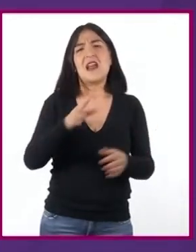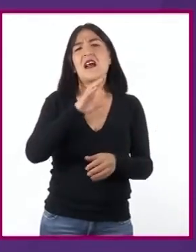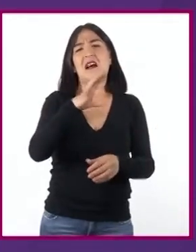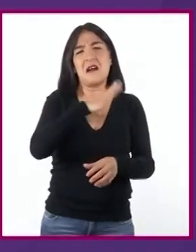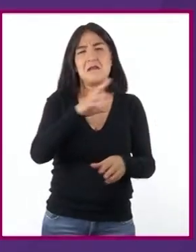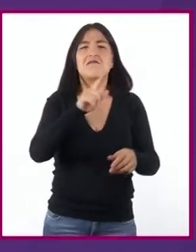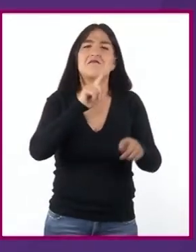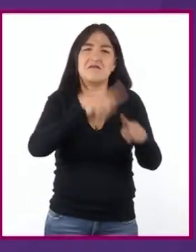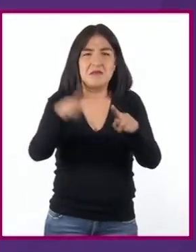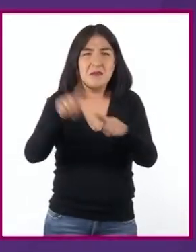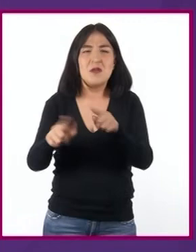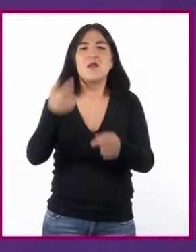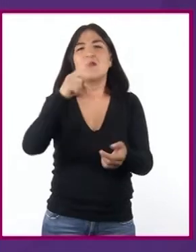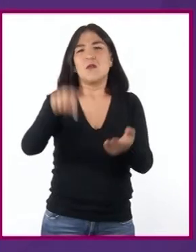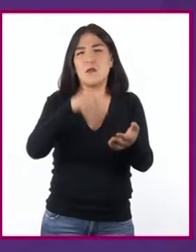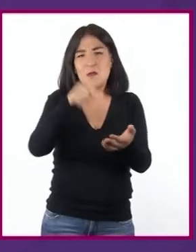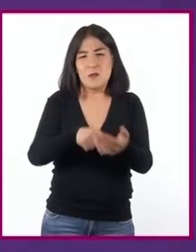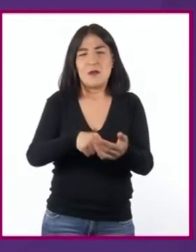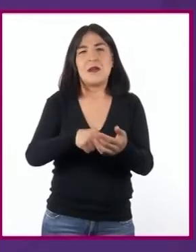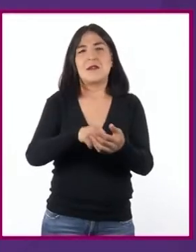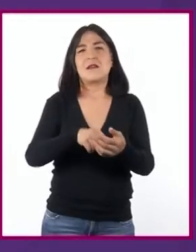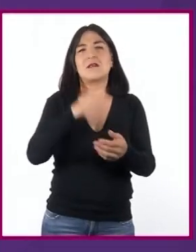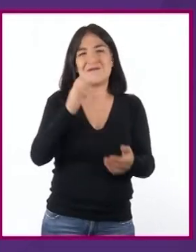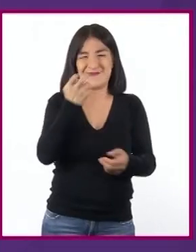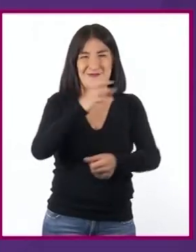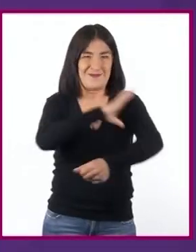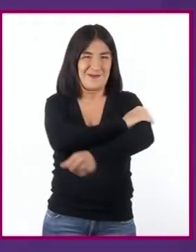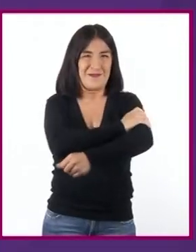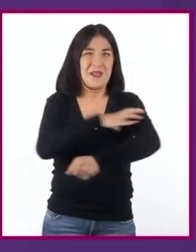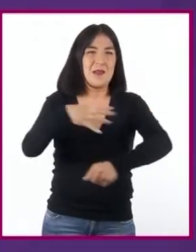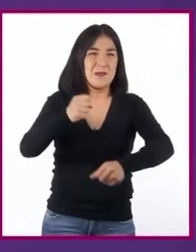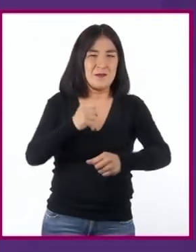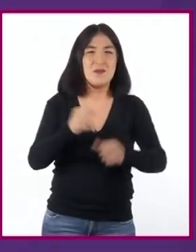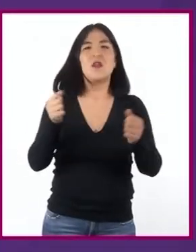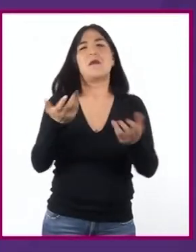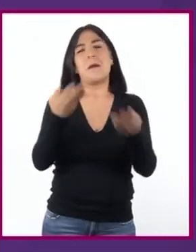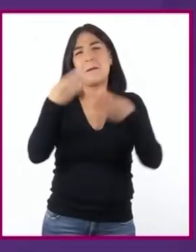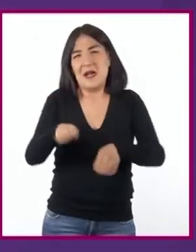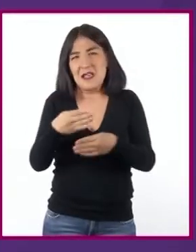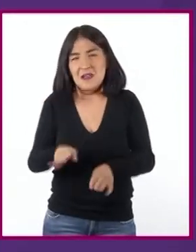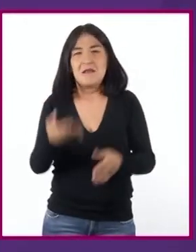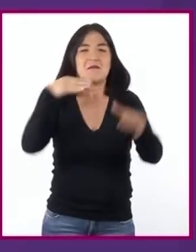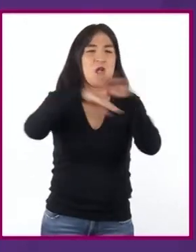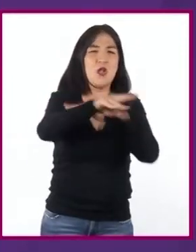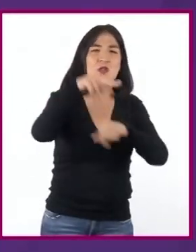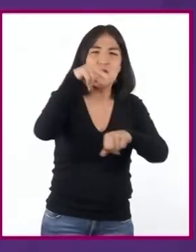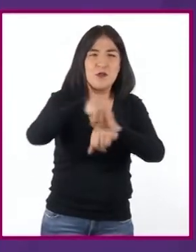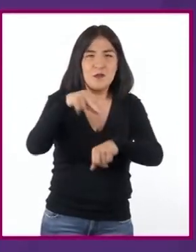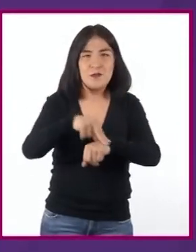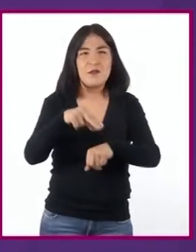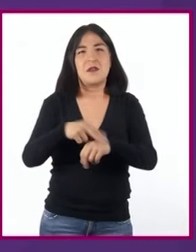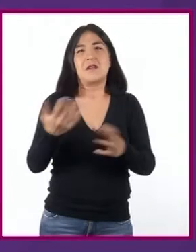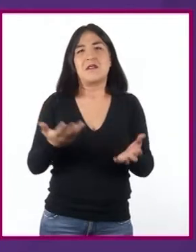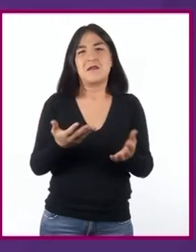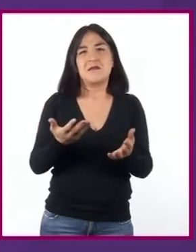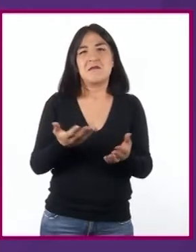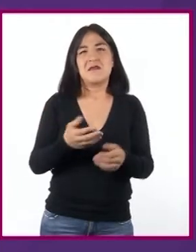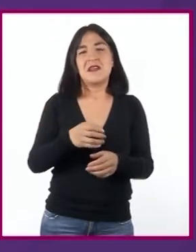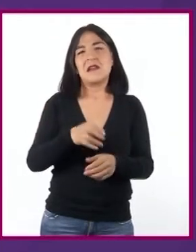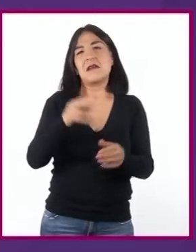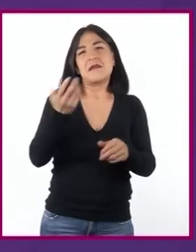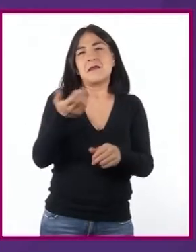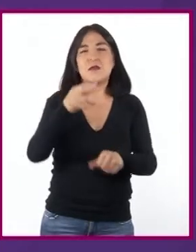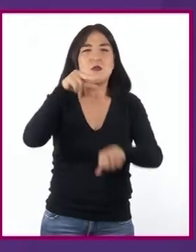nos apliquemos esta medición puede ser en un mercado, en un consultorio, puede ser en una consulta de